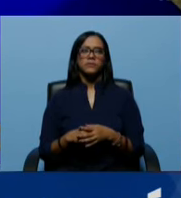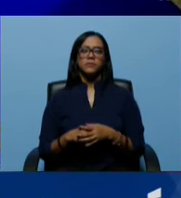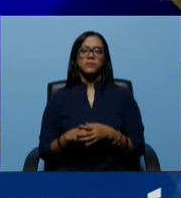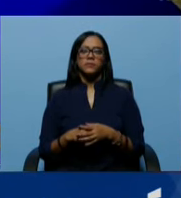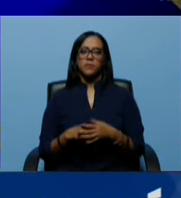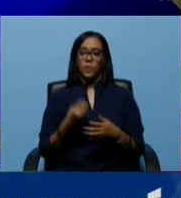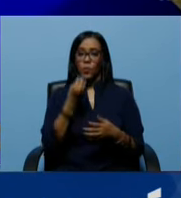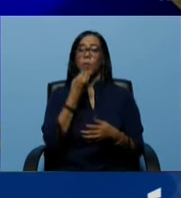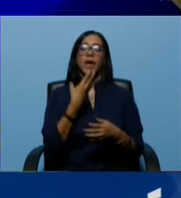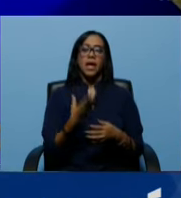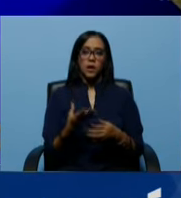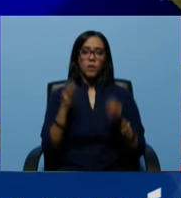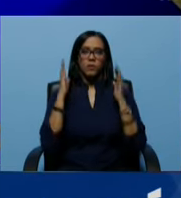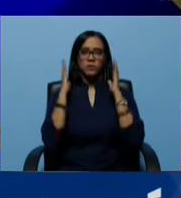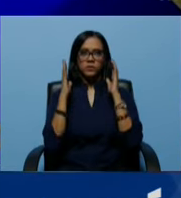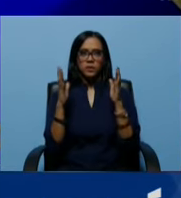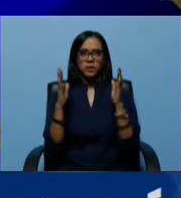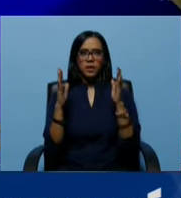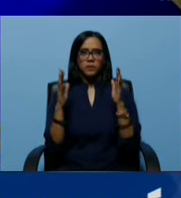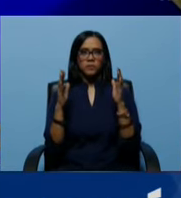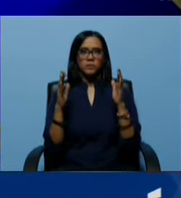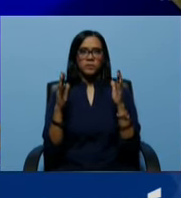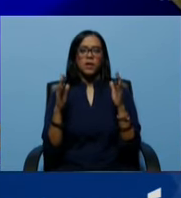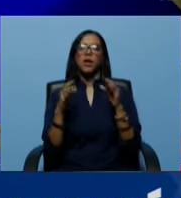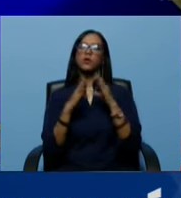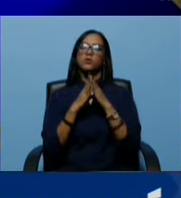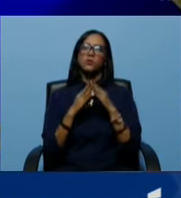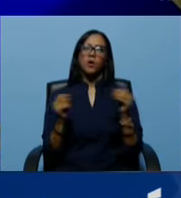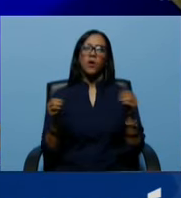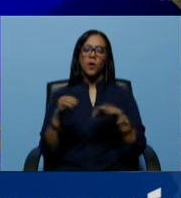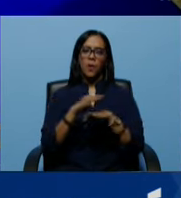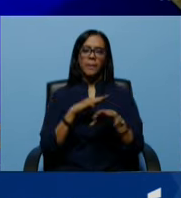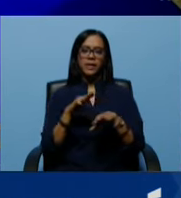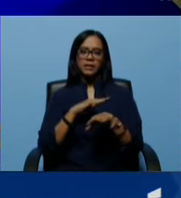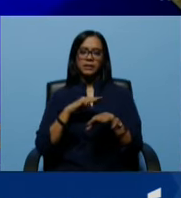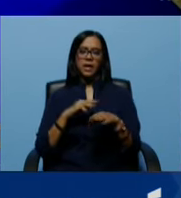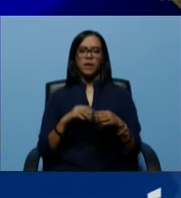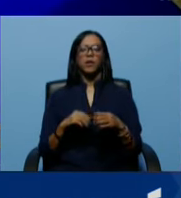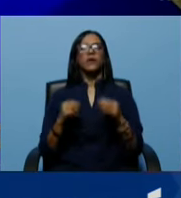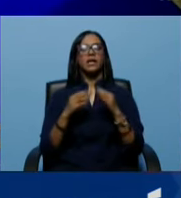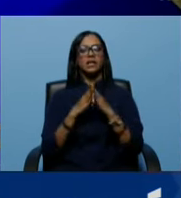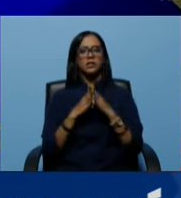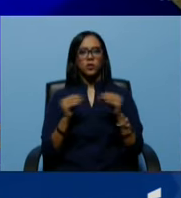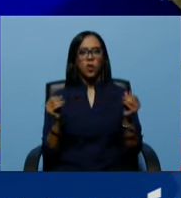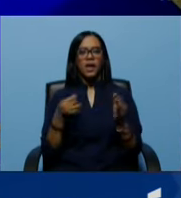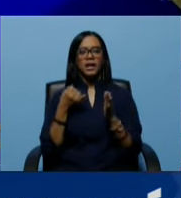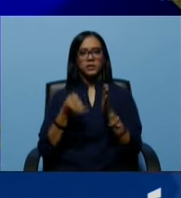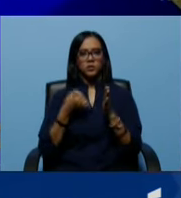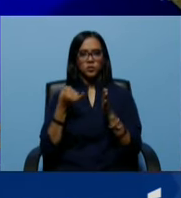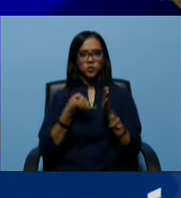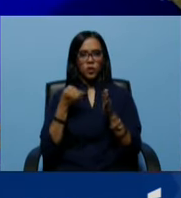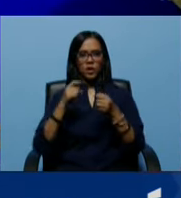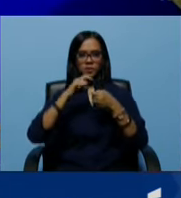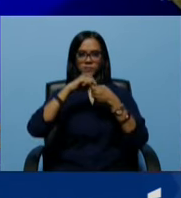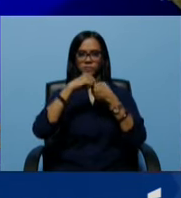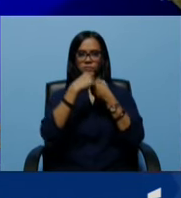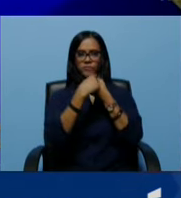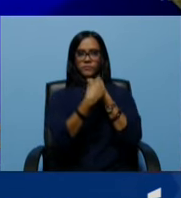afortunadamente, concentrados todos los ministerios y todas las instituciones